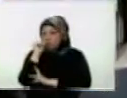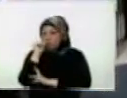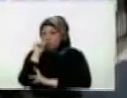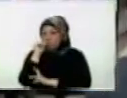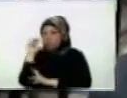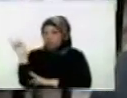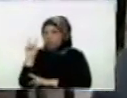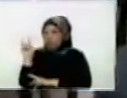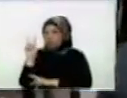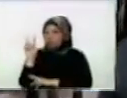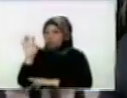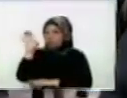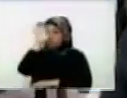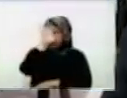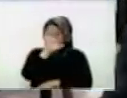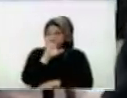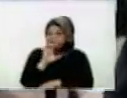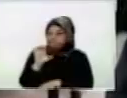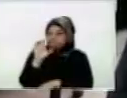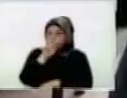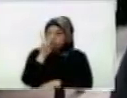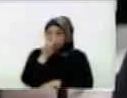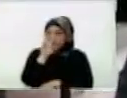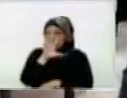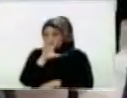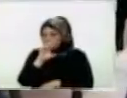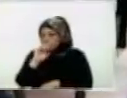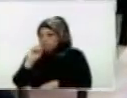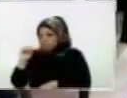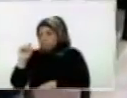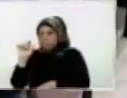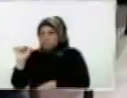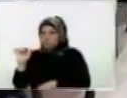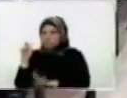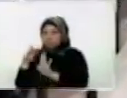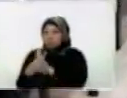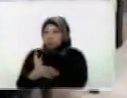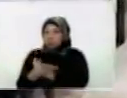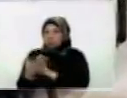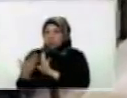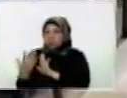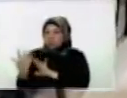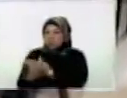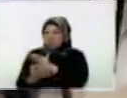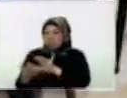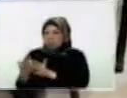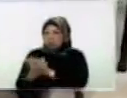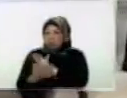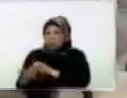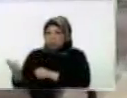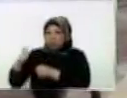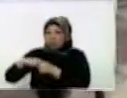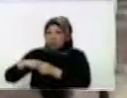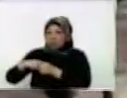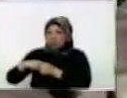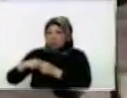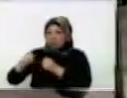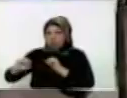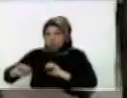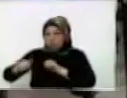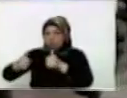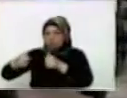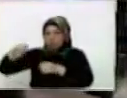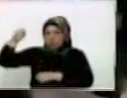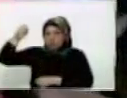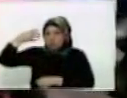de Venezuela. Es decir, dentro de esta oscuridad, dentro de este adormecimiento, surgió una